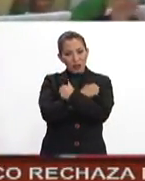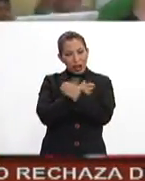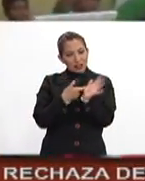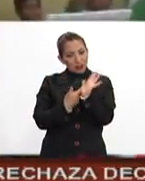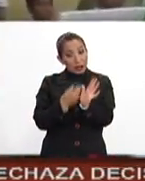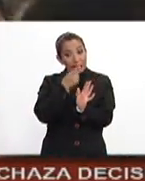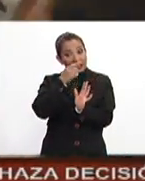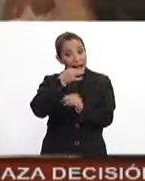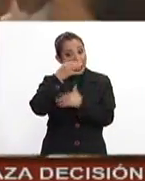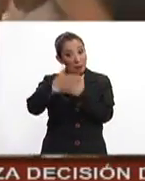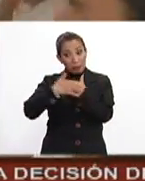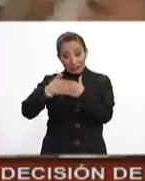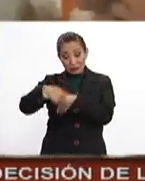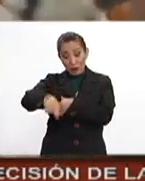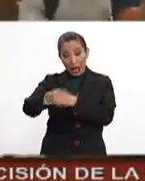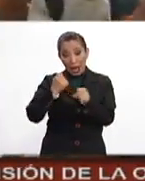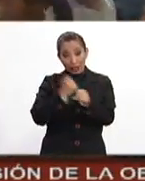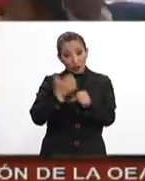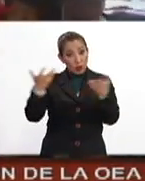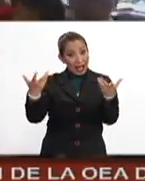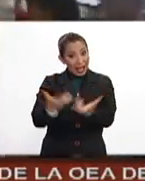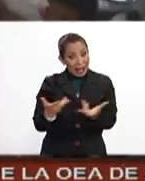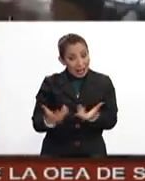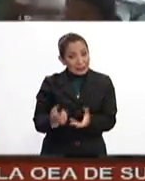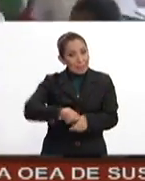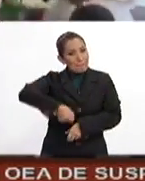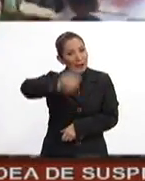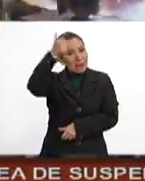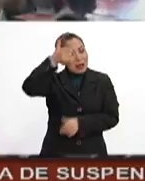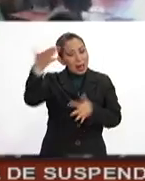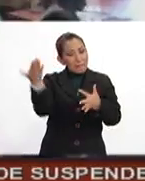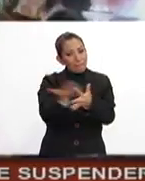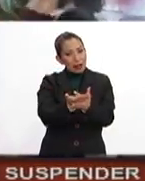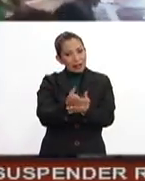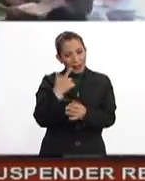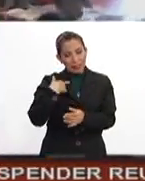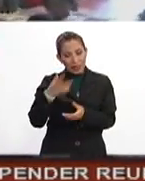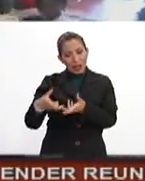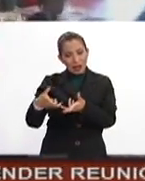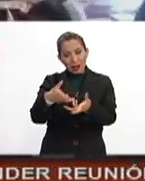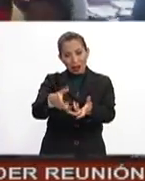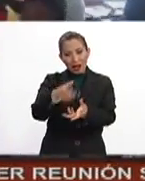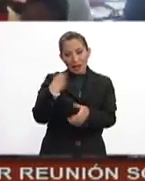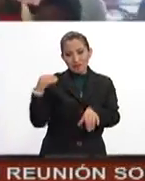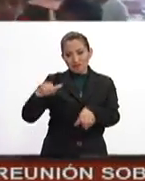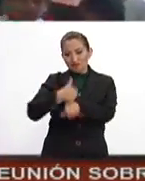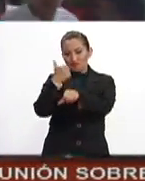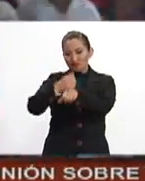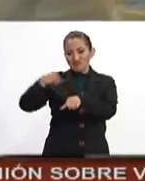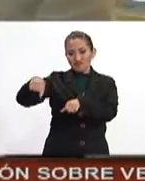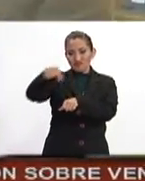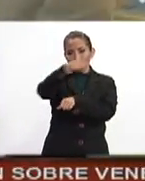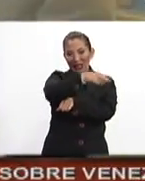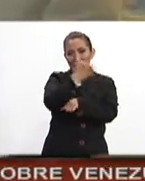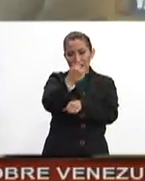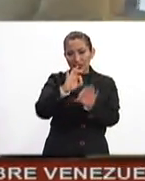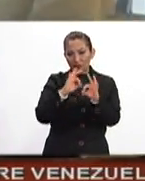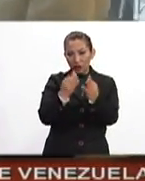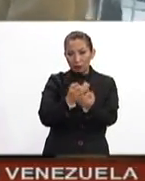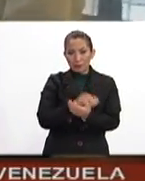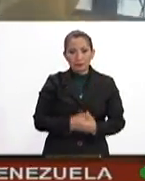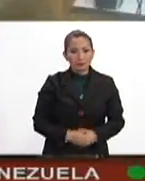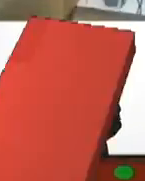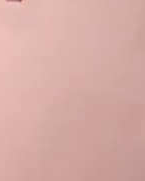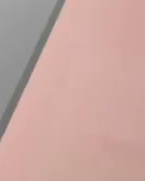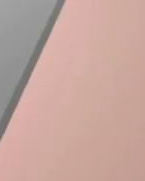y adelantó que en este año se llevará a cabo la primera etapa de la ruta de implementación de este modelo.